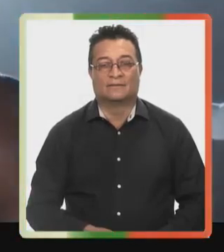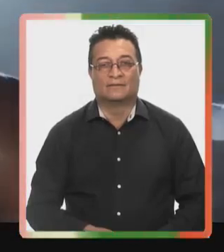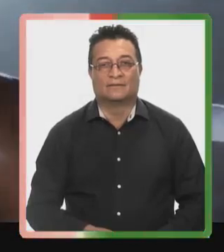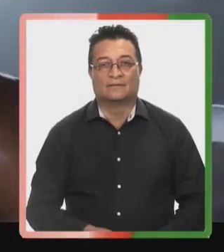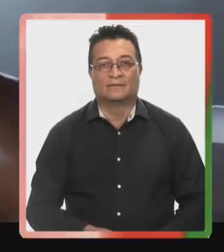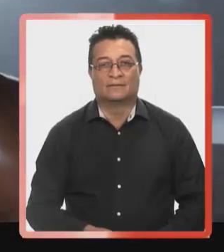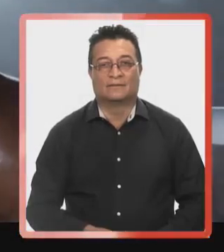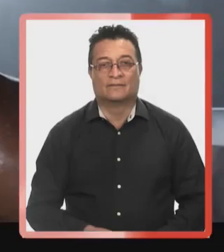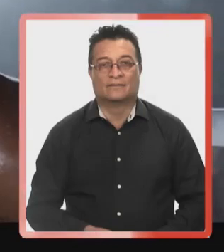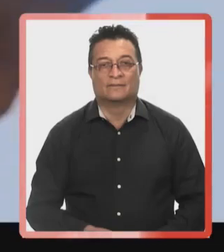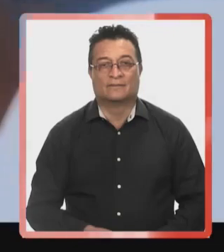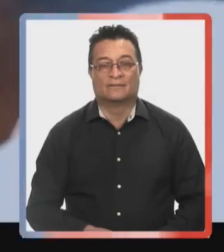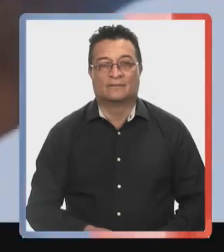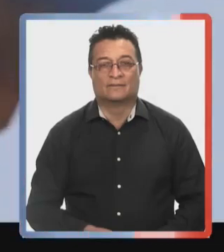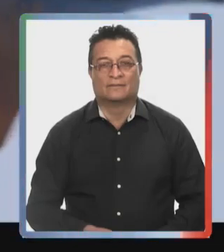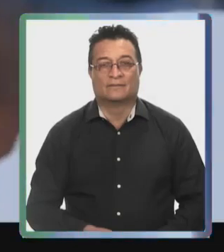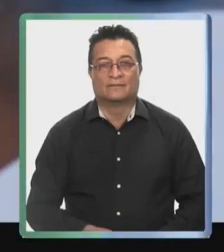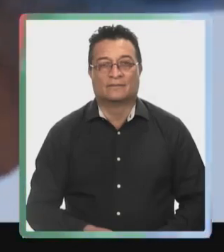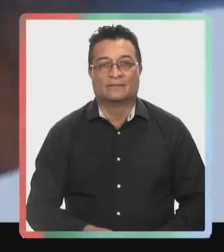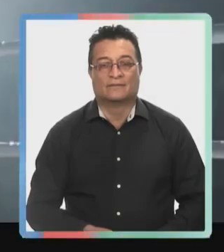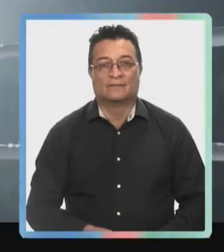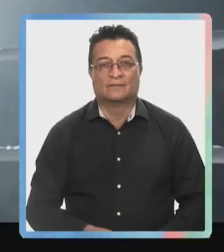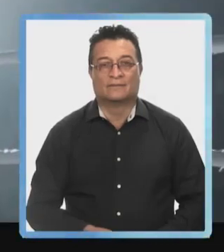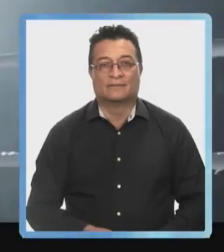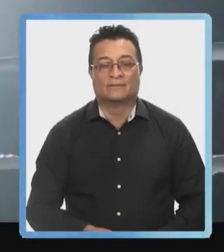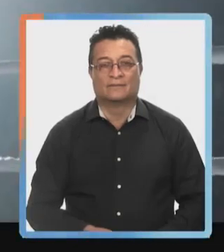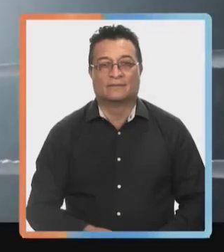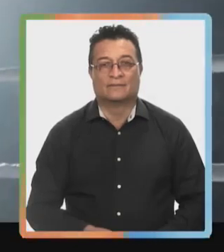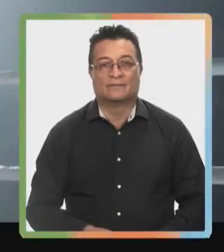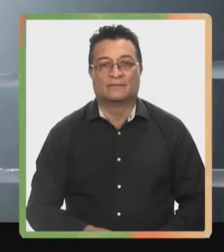Olvida todo lo que fue y acepta lo que es.